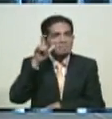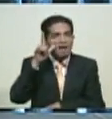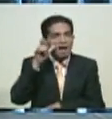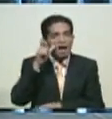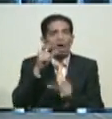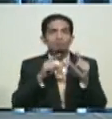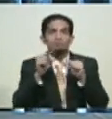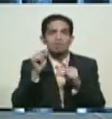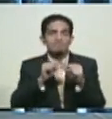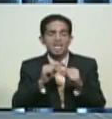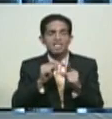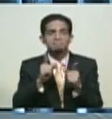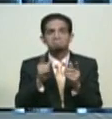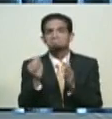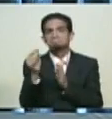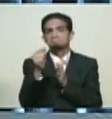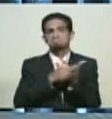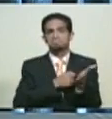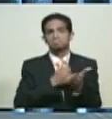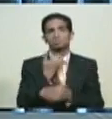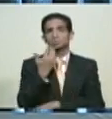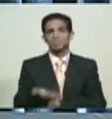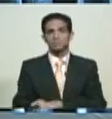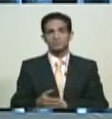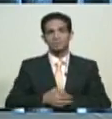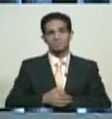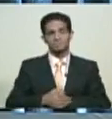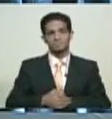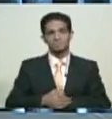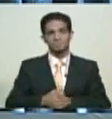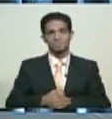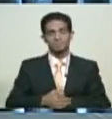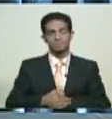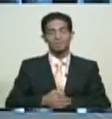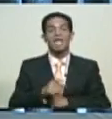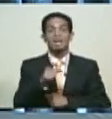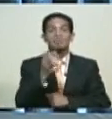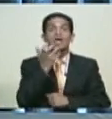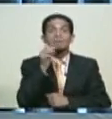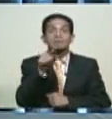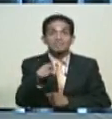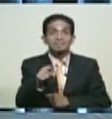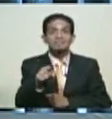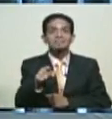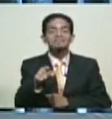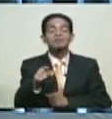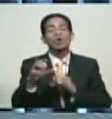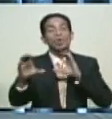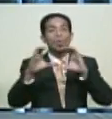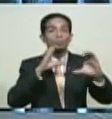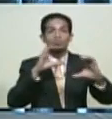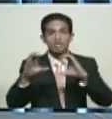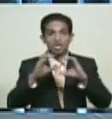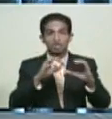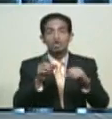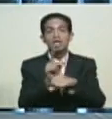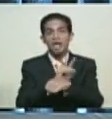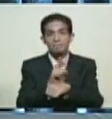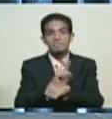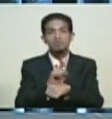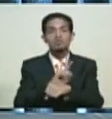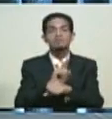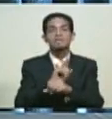es así y también son medios de comunicación televisivos y de redes